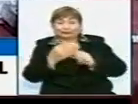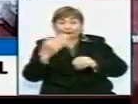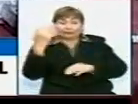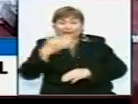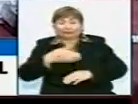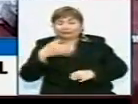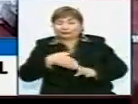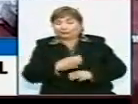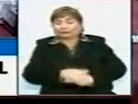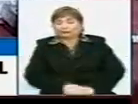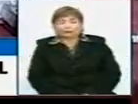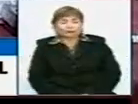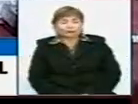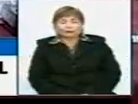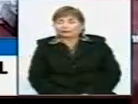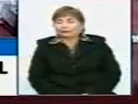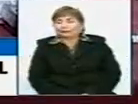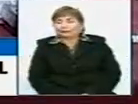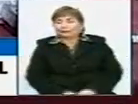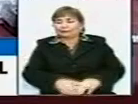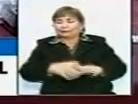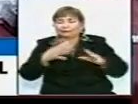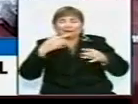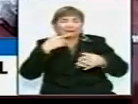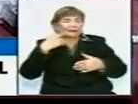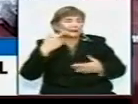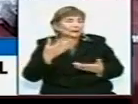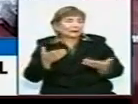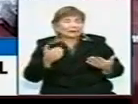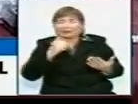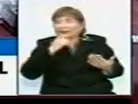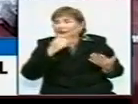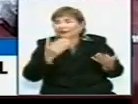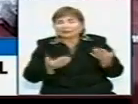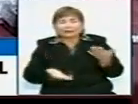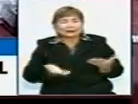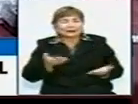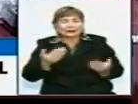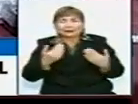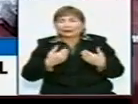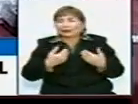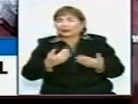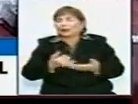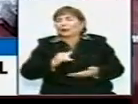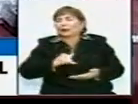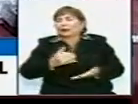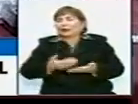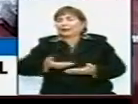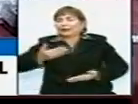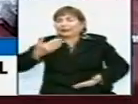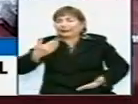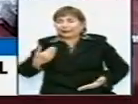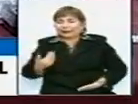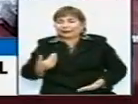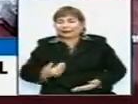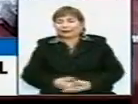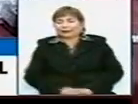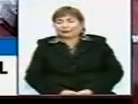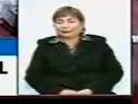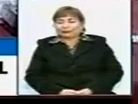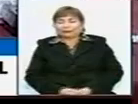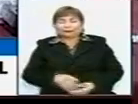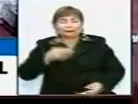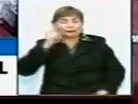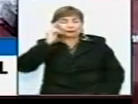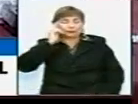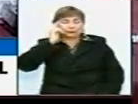expresa aunque suene así entonces yo antes de explicar el